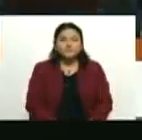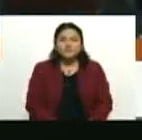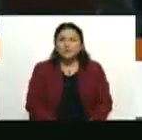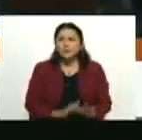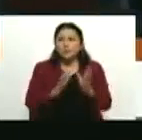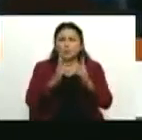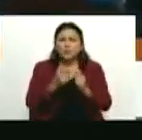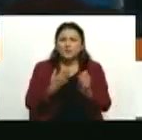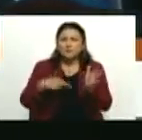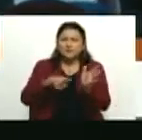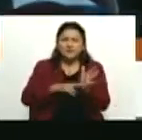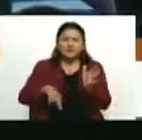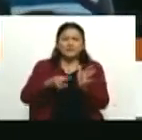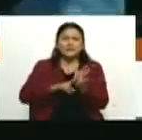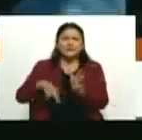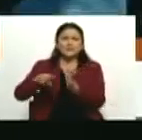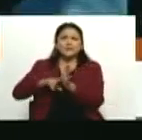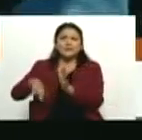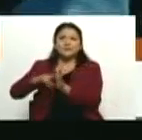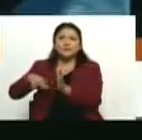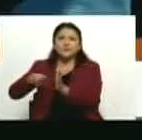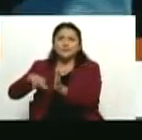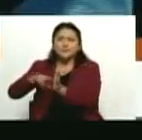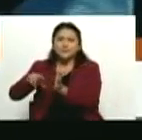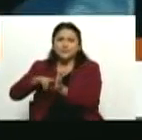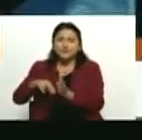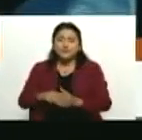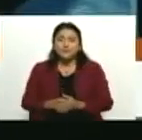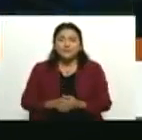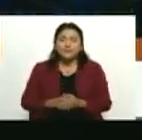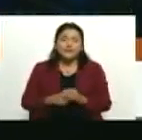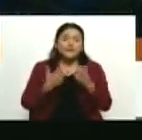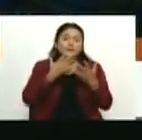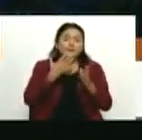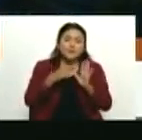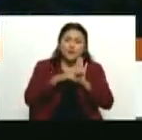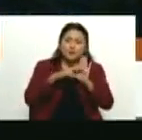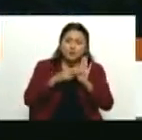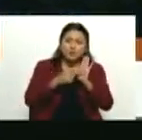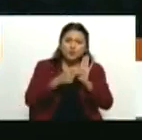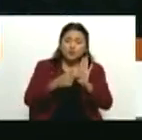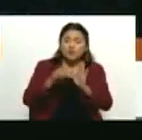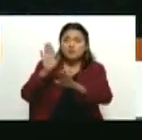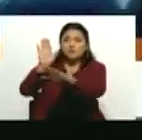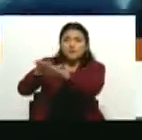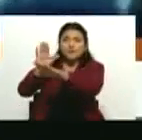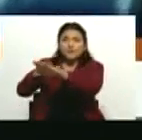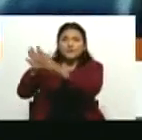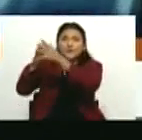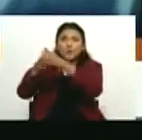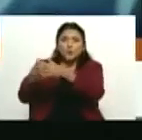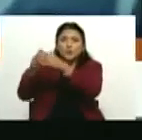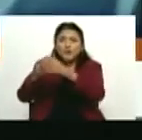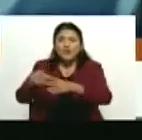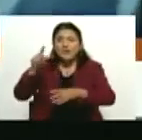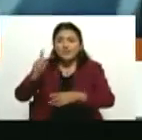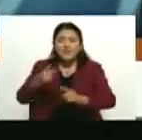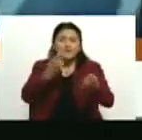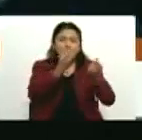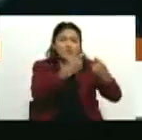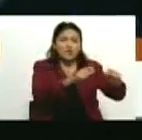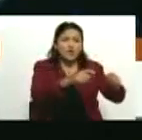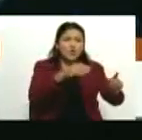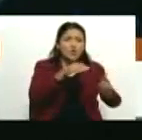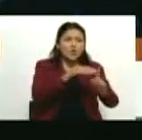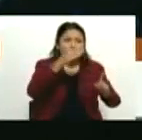¿Cuántas veces ha salido una resolución diciendo que deben ser levantados todos los bloqueos contra